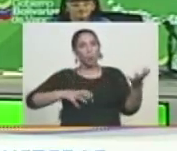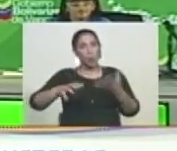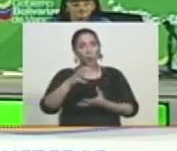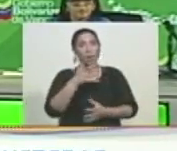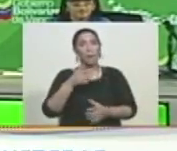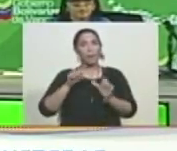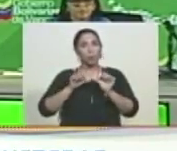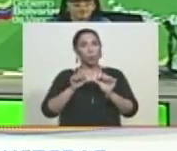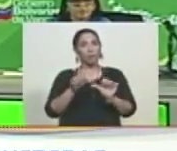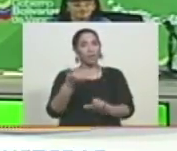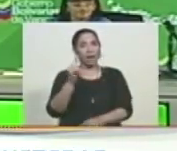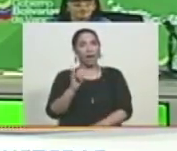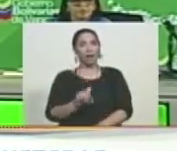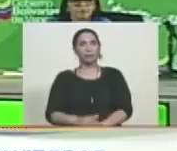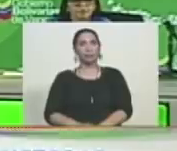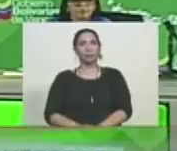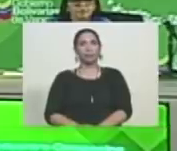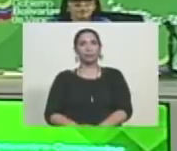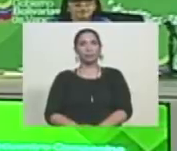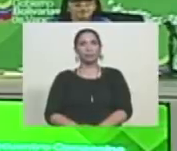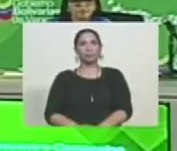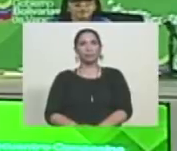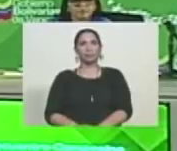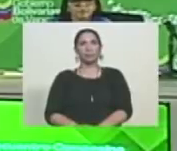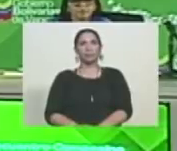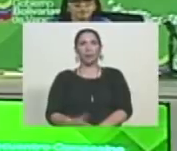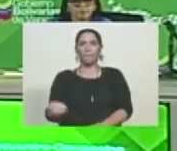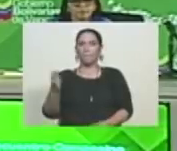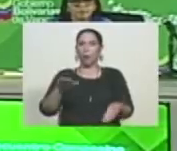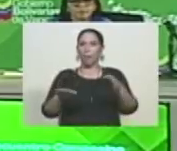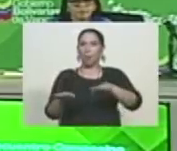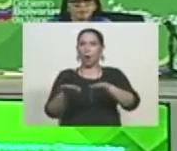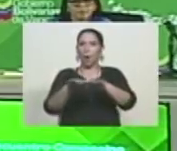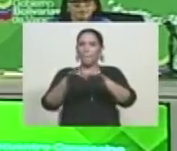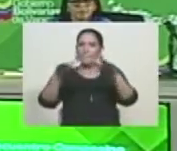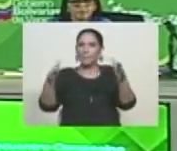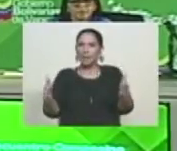tenemos. Vamos a ponerlo todo sobre la mesa.